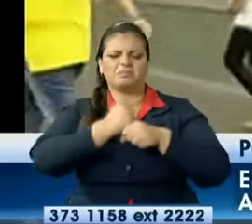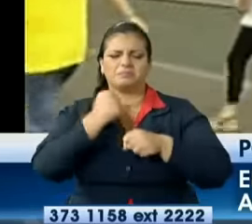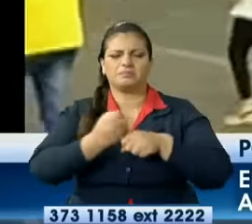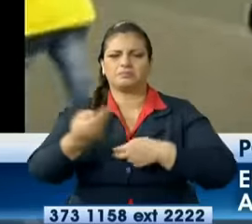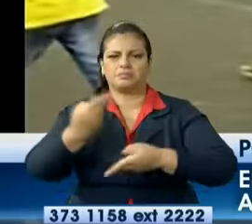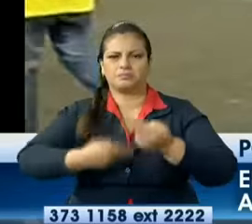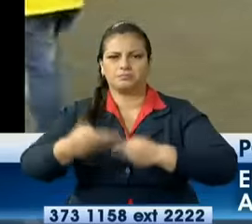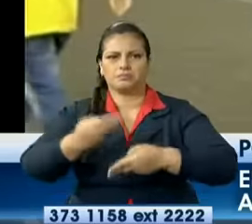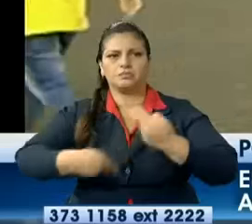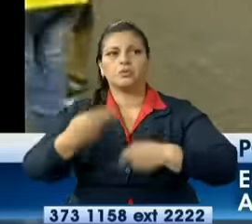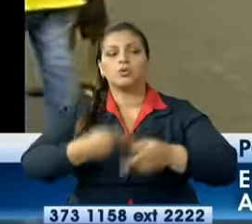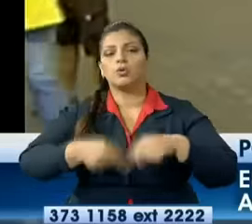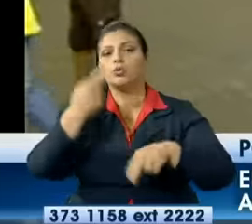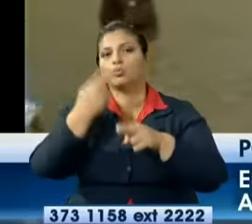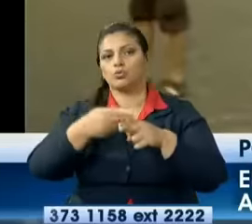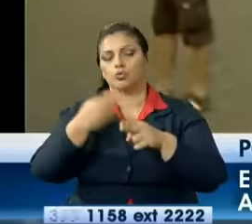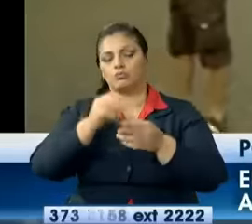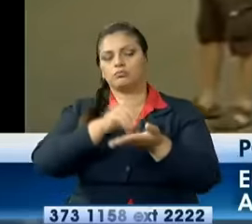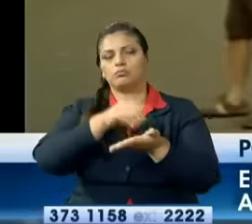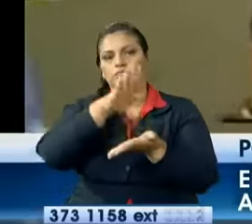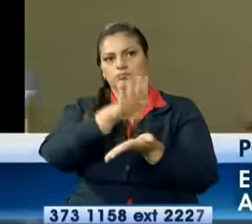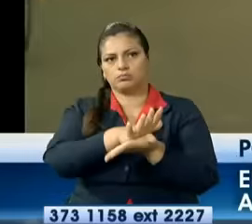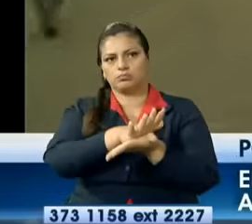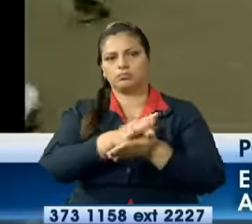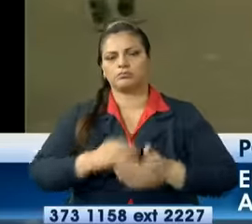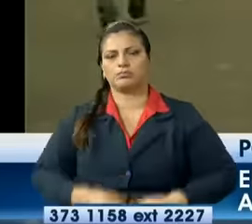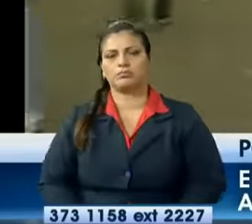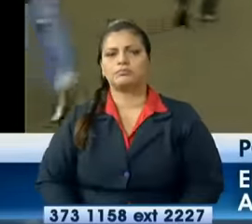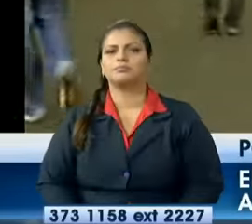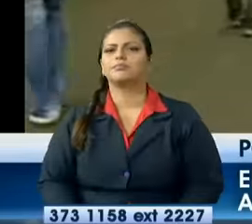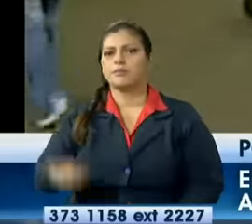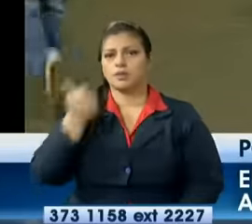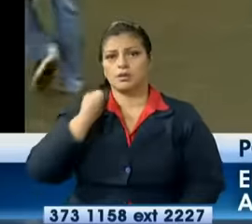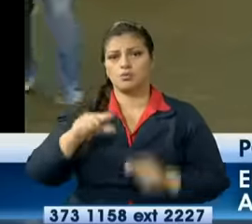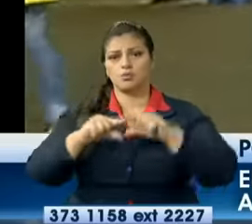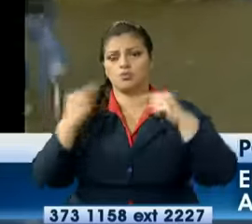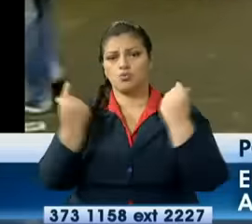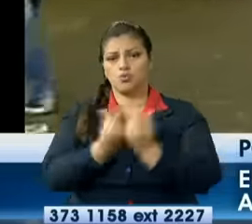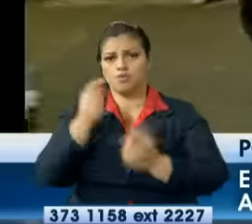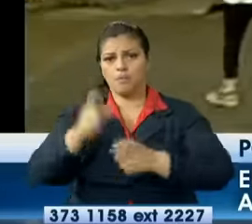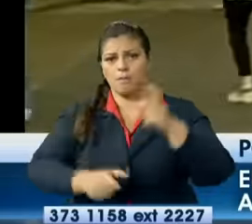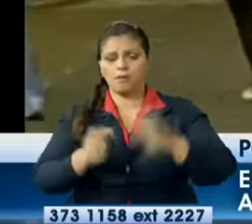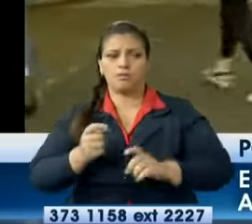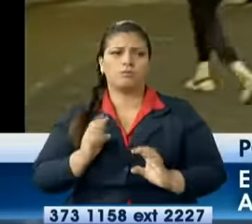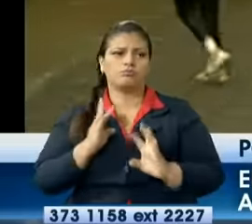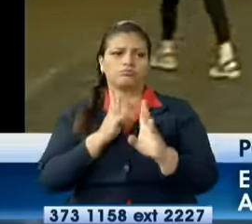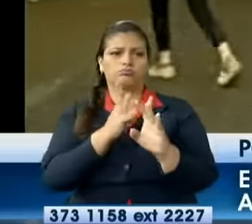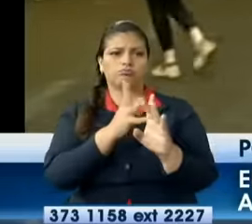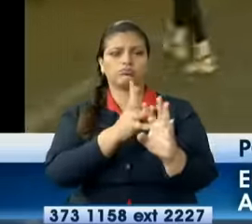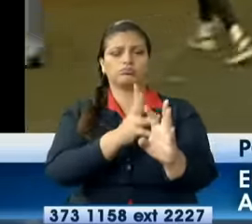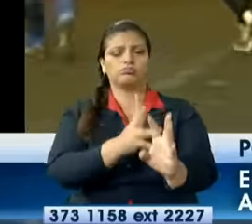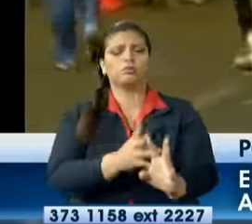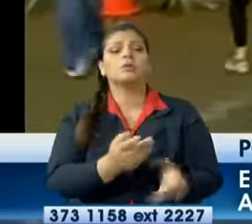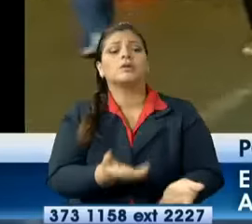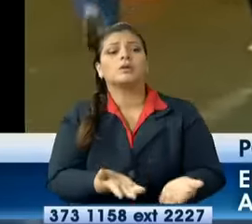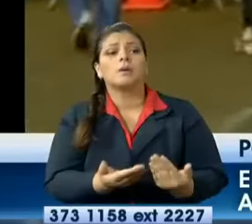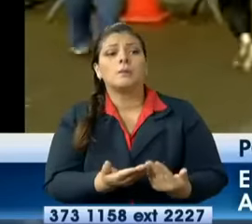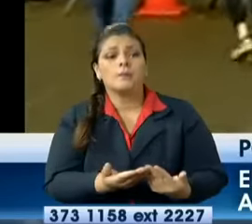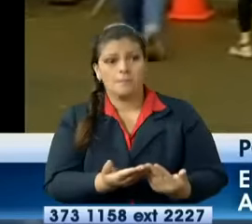un grupo de comerciantes que se acercó hasta sus locales para poder retirar esta mercadería.